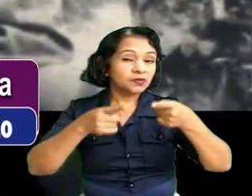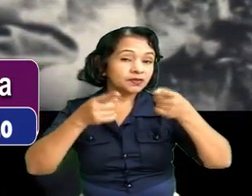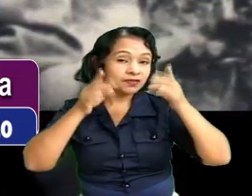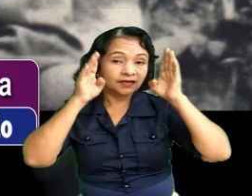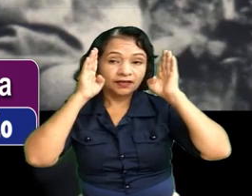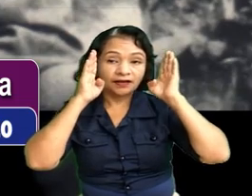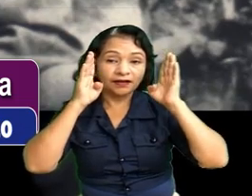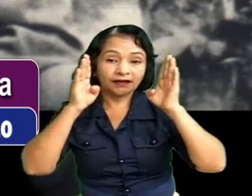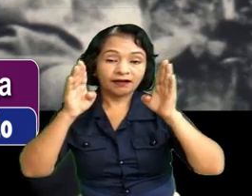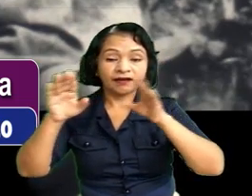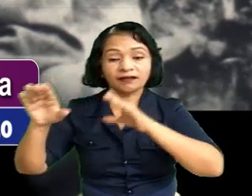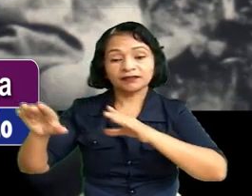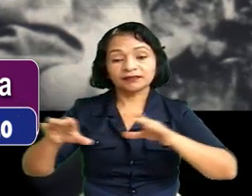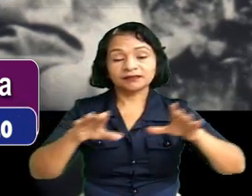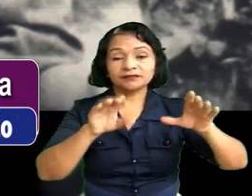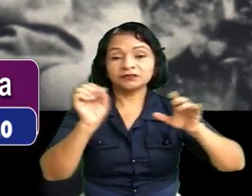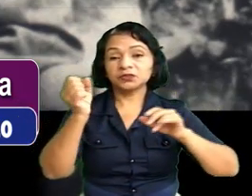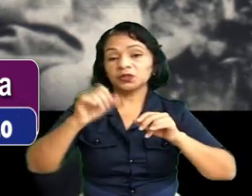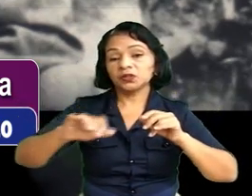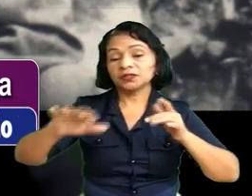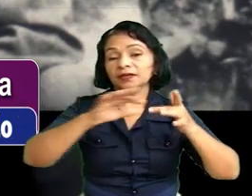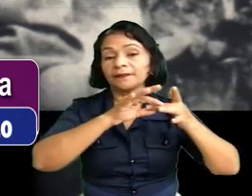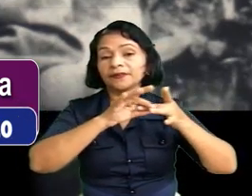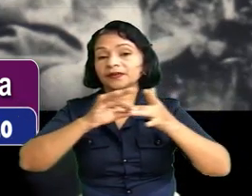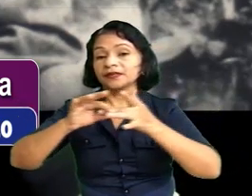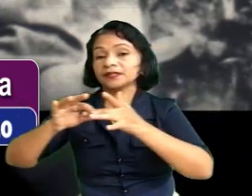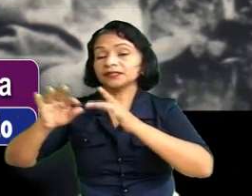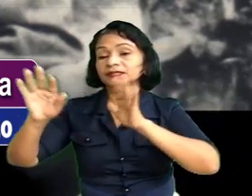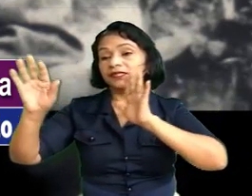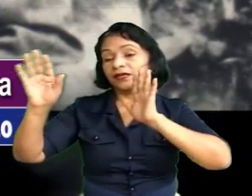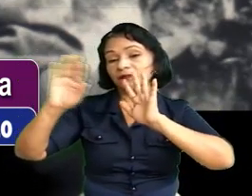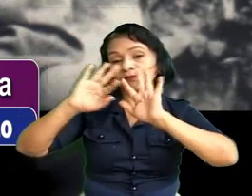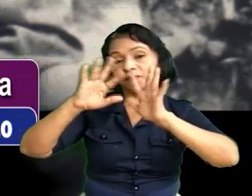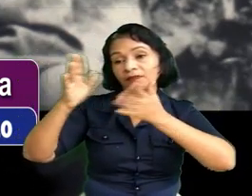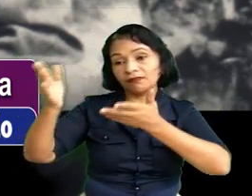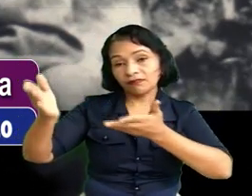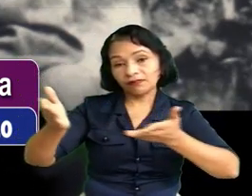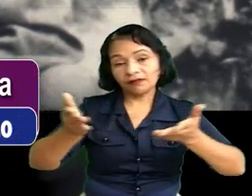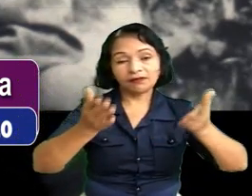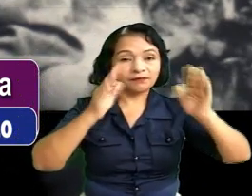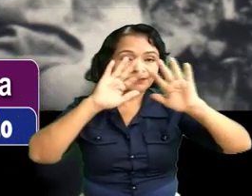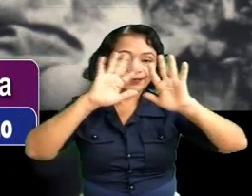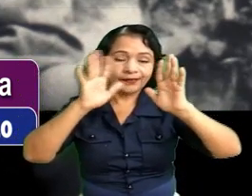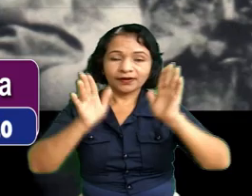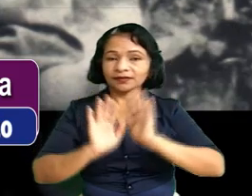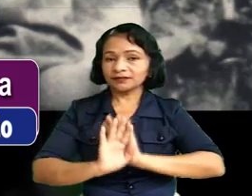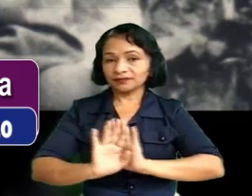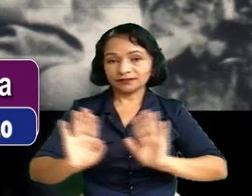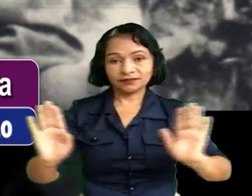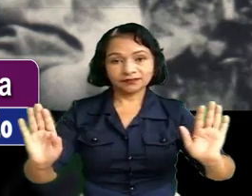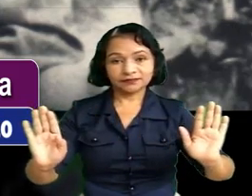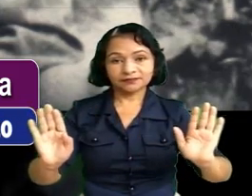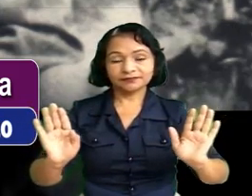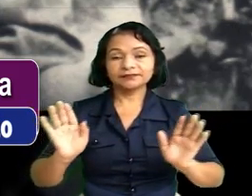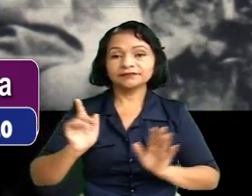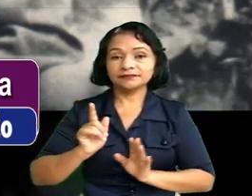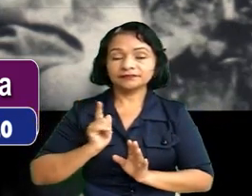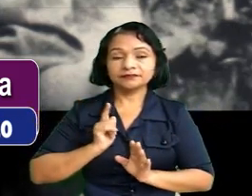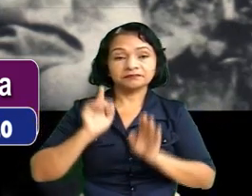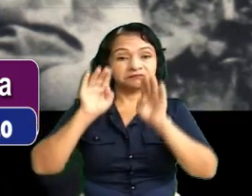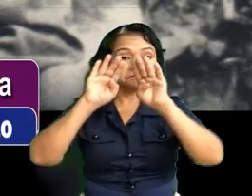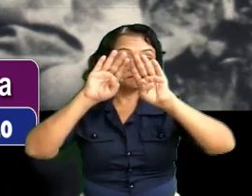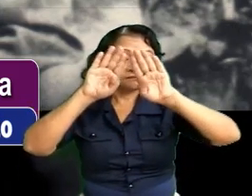una actividad social. Desarrollaba mucho el protocolo en aquella época las mujeres. O sea, entonces teníamos a una